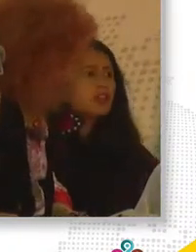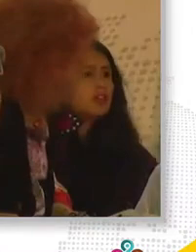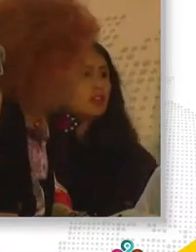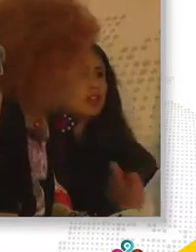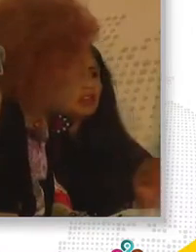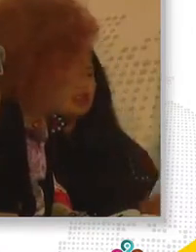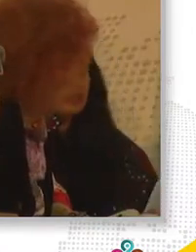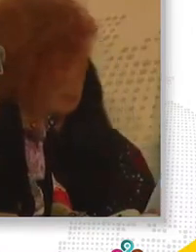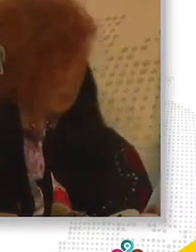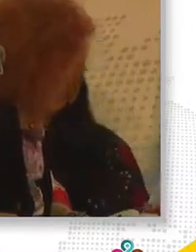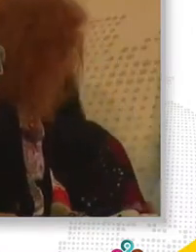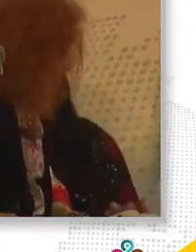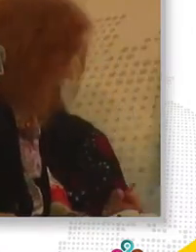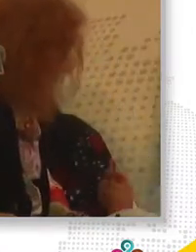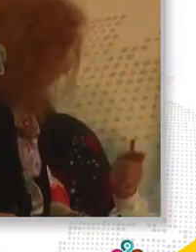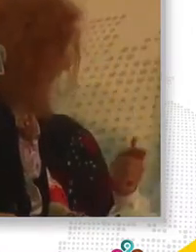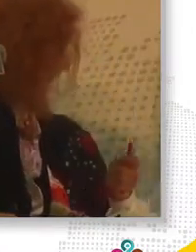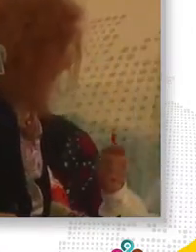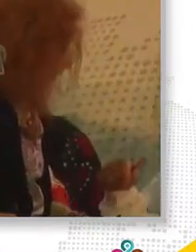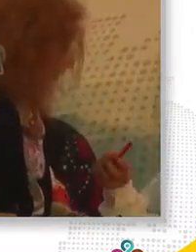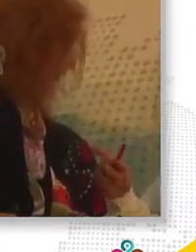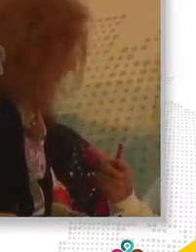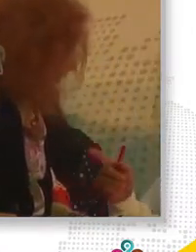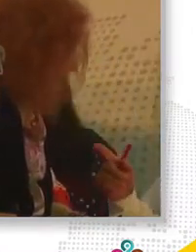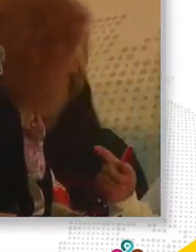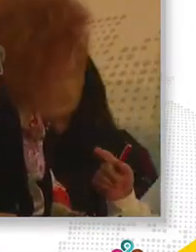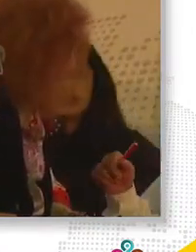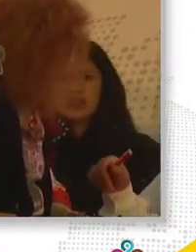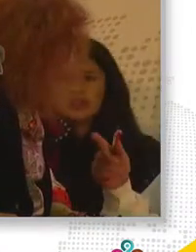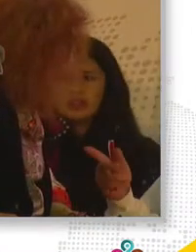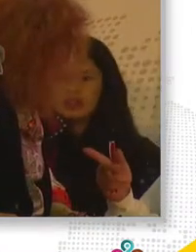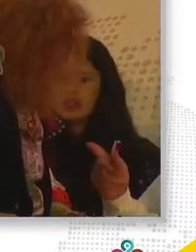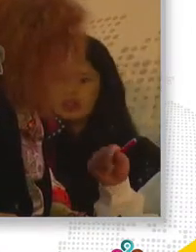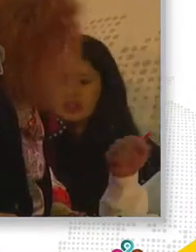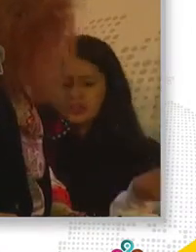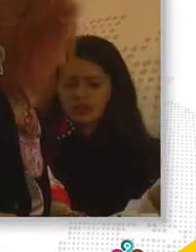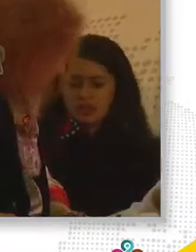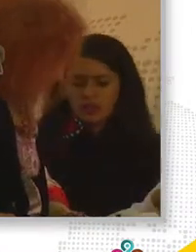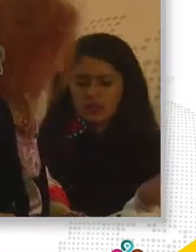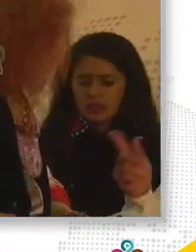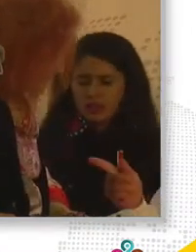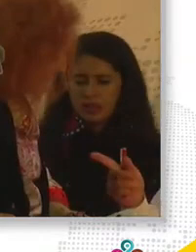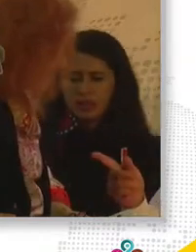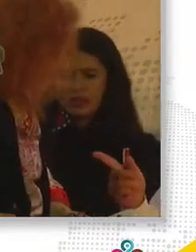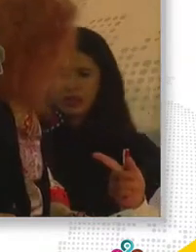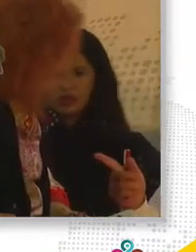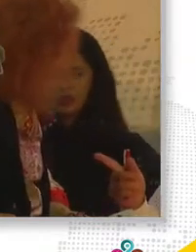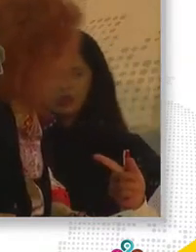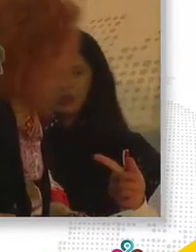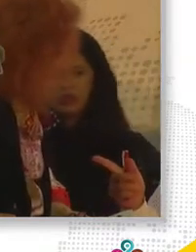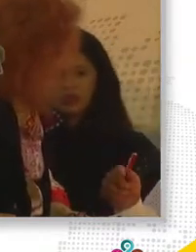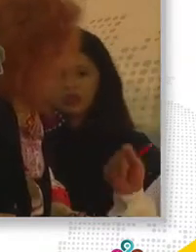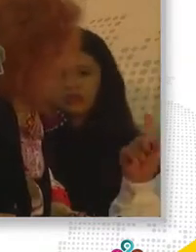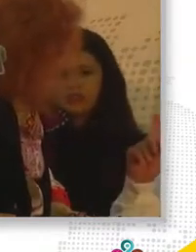frontera con Brasil, y Keori significa ecos del